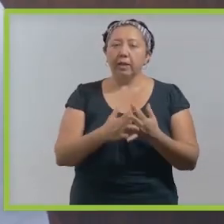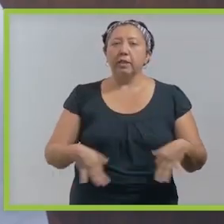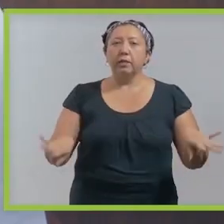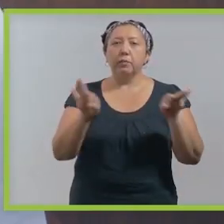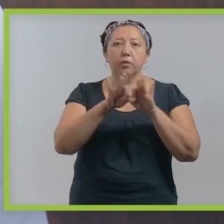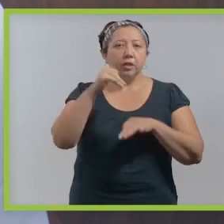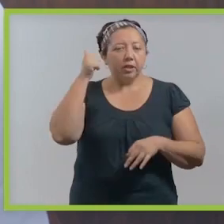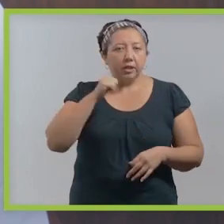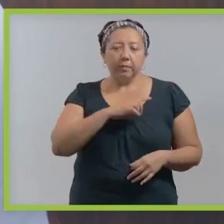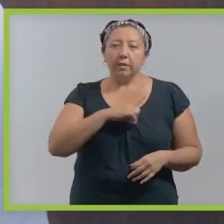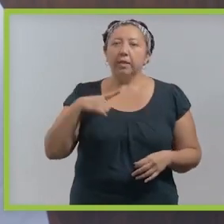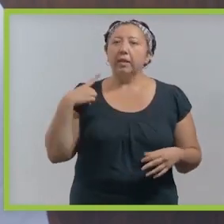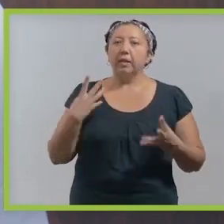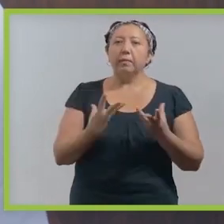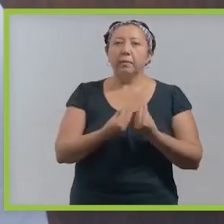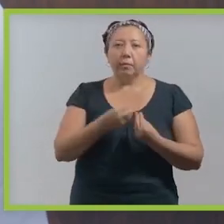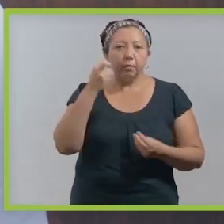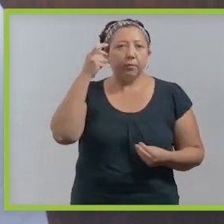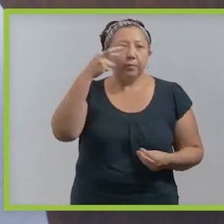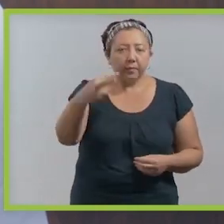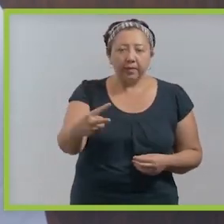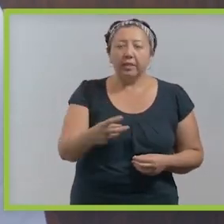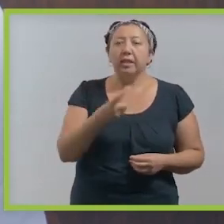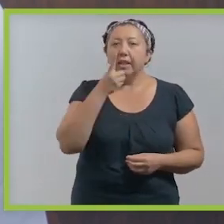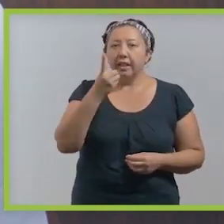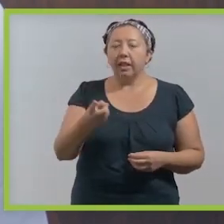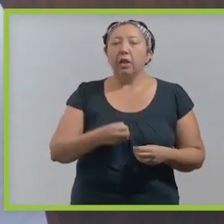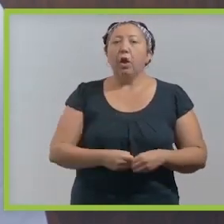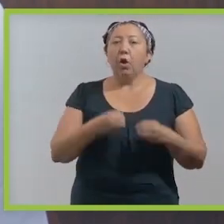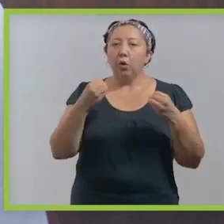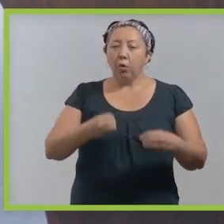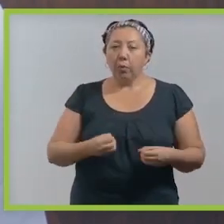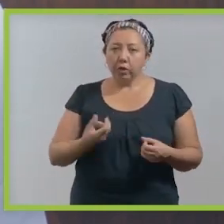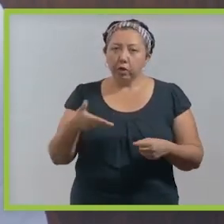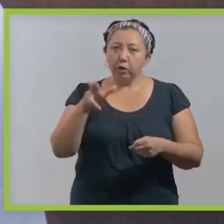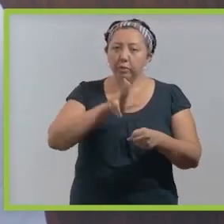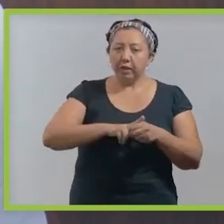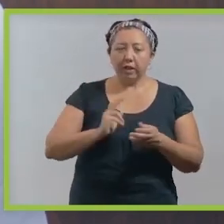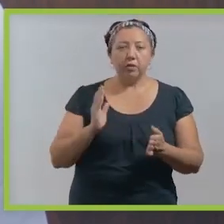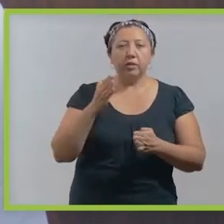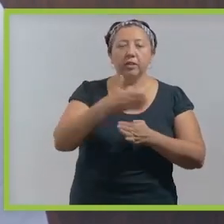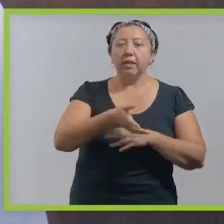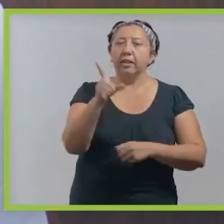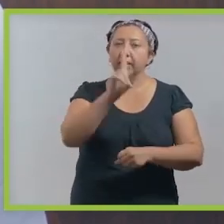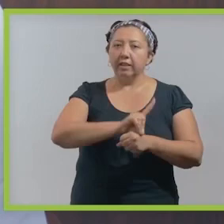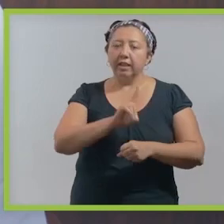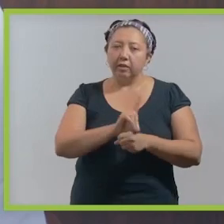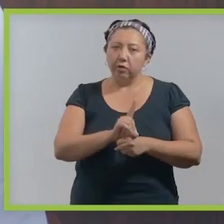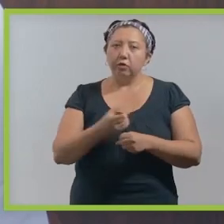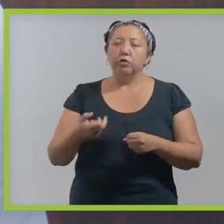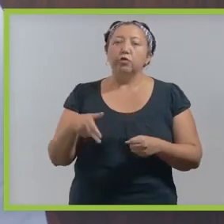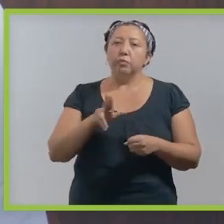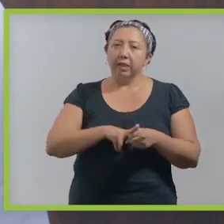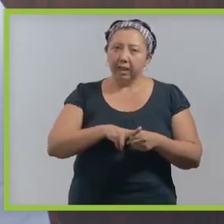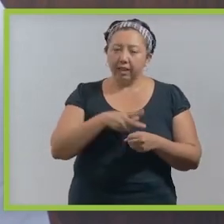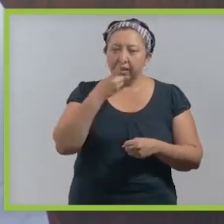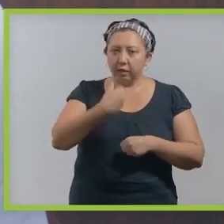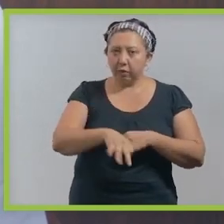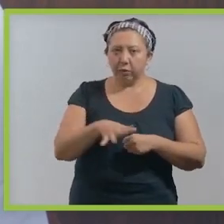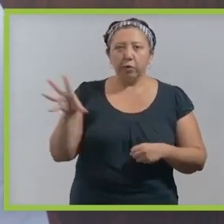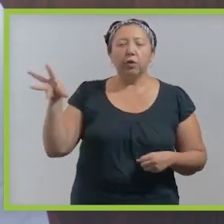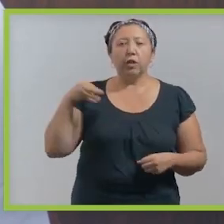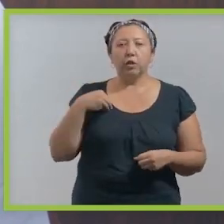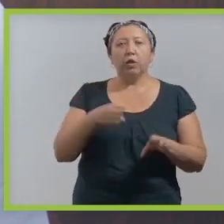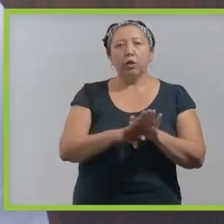importante que siempre debemos de estar observando es el tema de la ocupación hospitalaria, los ingresos diarios que hay en los hospitales y la tasa de